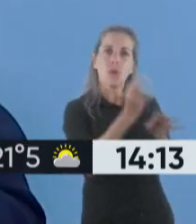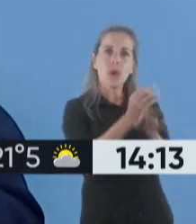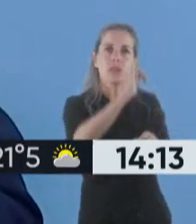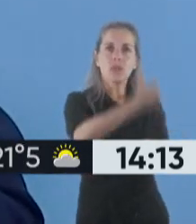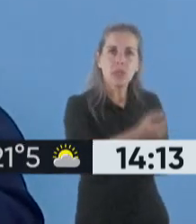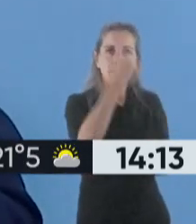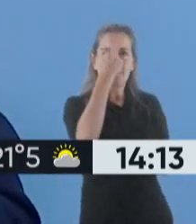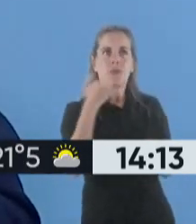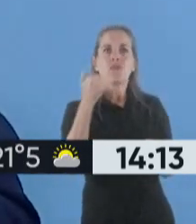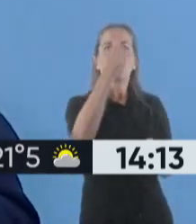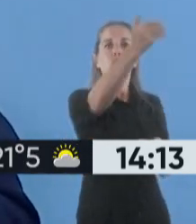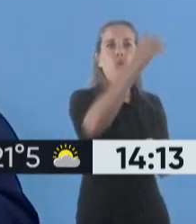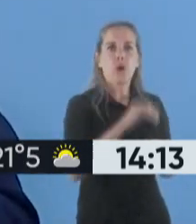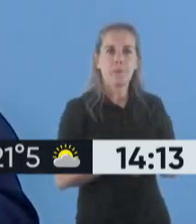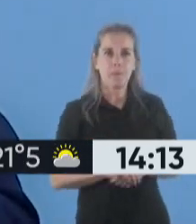porque pensamos en el futuro.